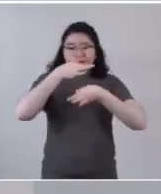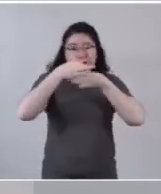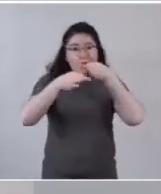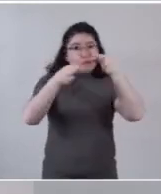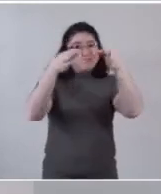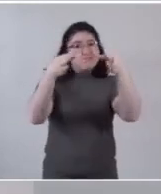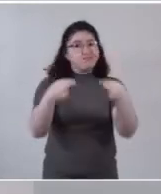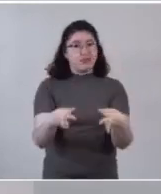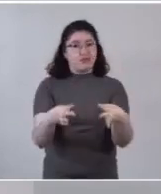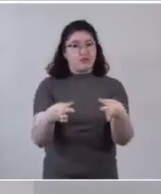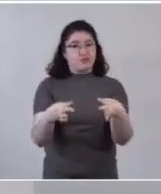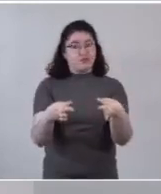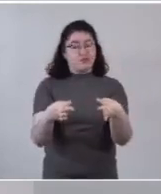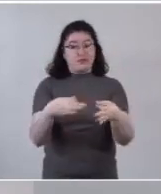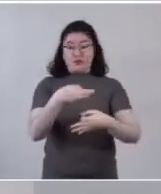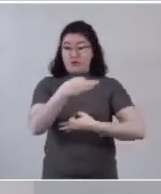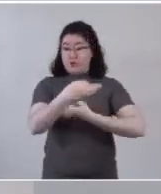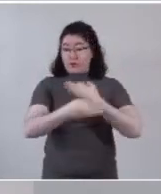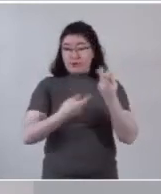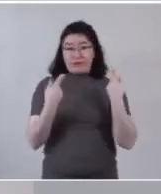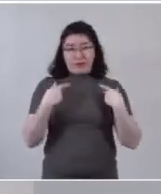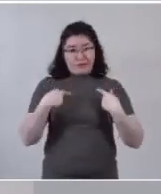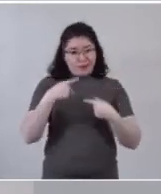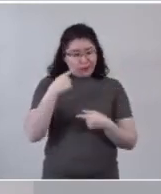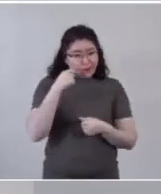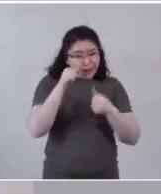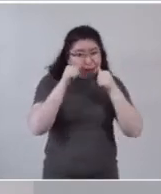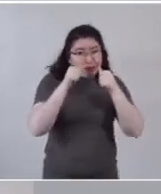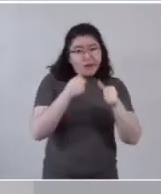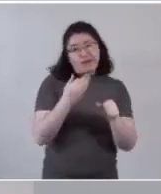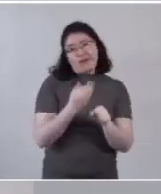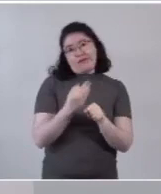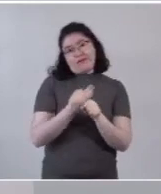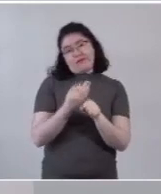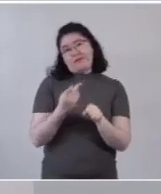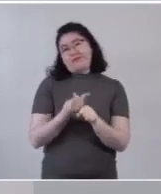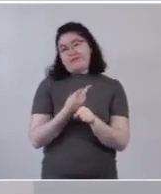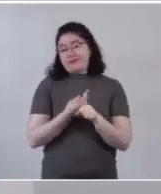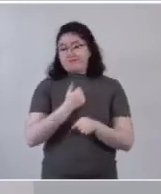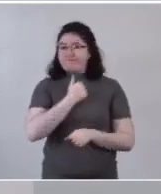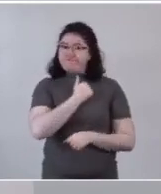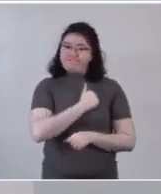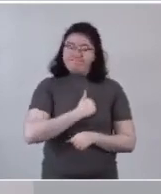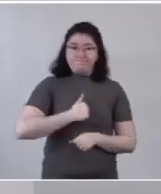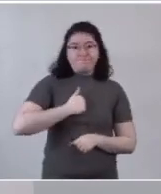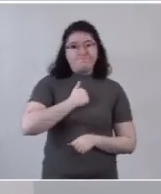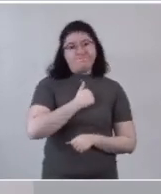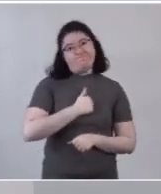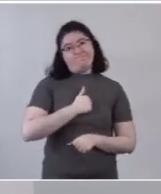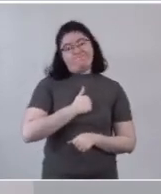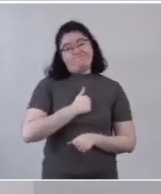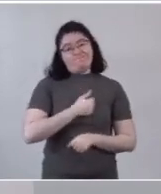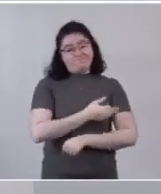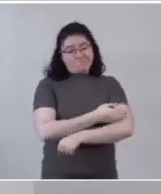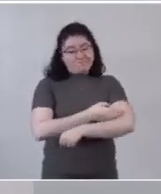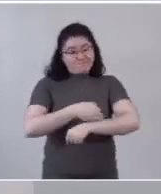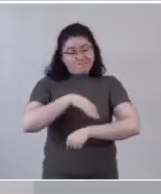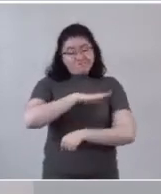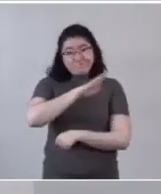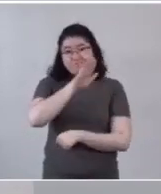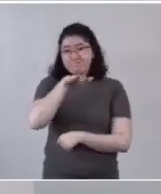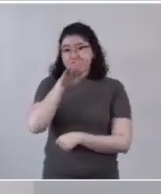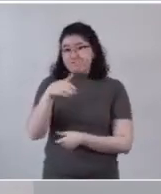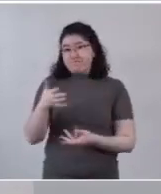a todas estas personas que desafortunadamente y lamentablemente tienen familiares que han perdido la